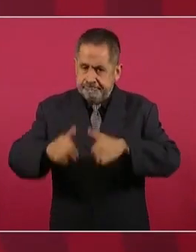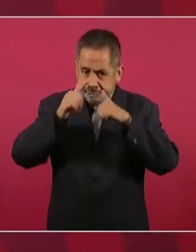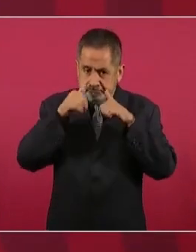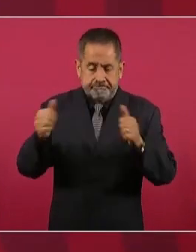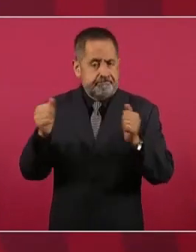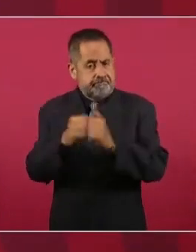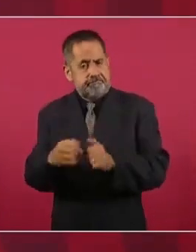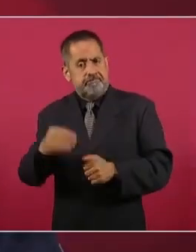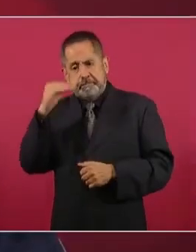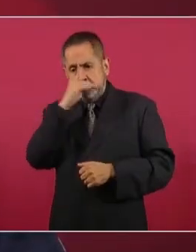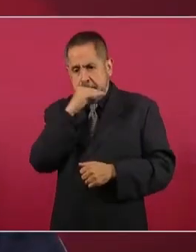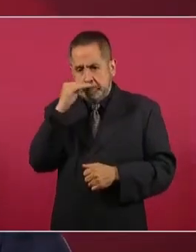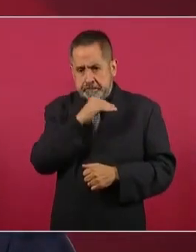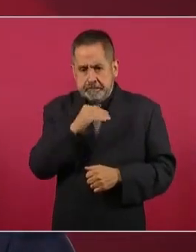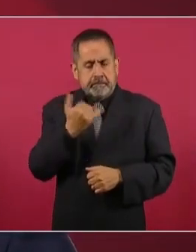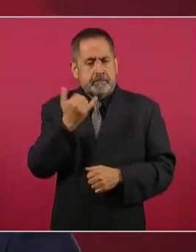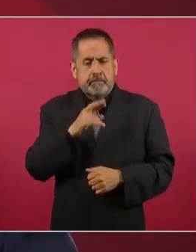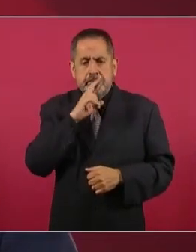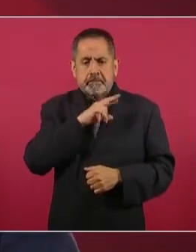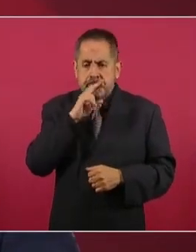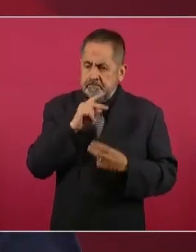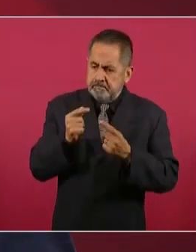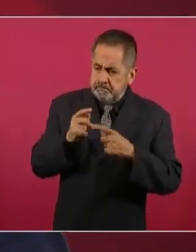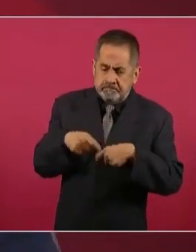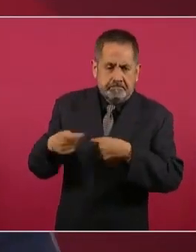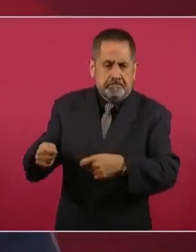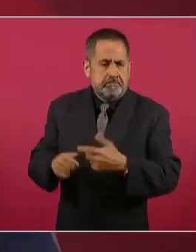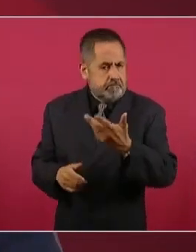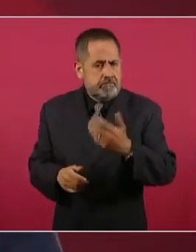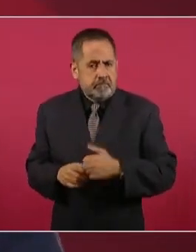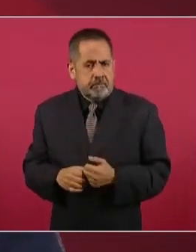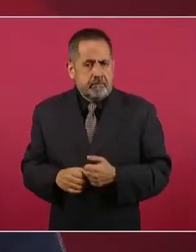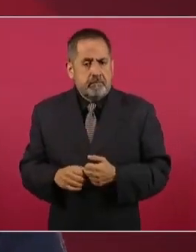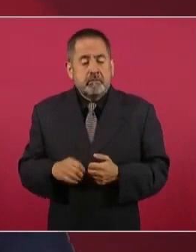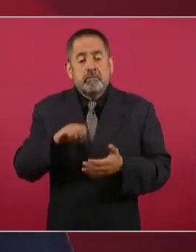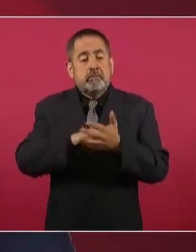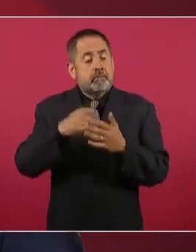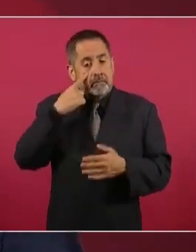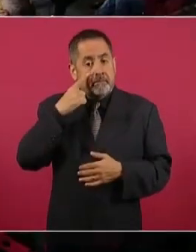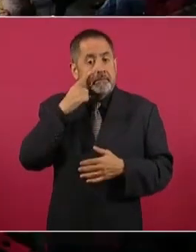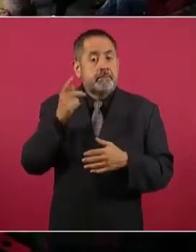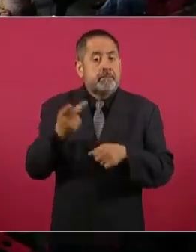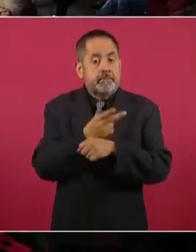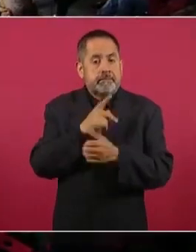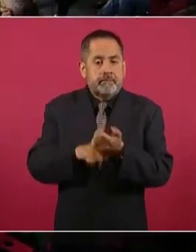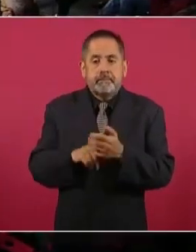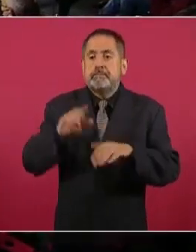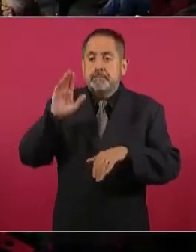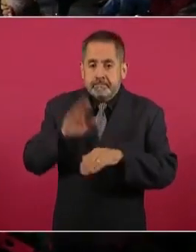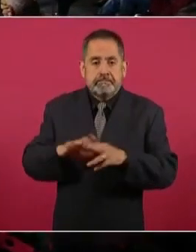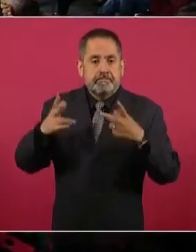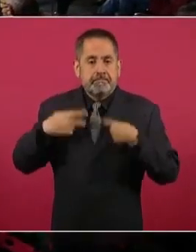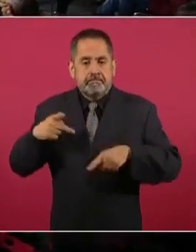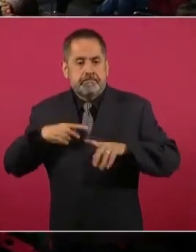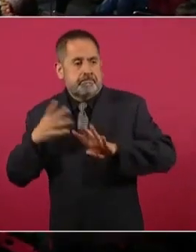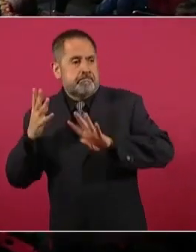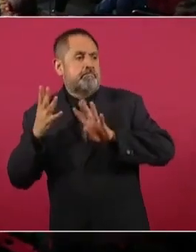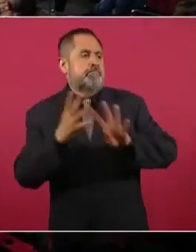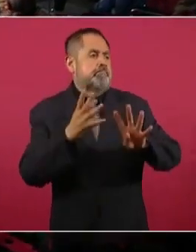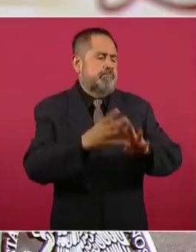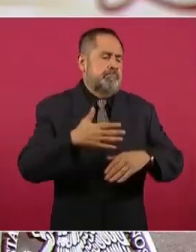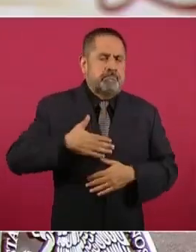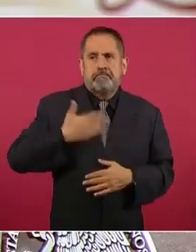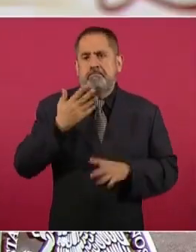y además de manera mucho más oportuna. Uno de los primeros efectos que ocurrió es que mucho más gente se empezó a